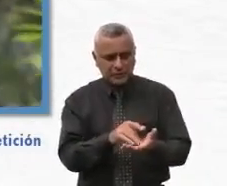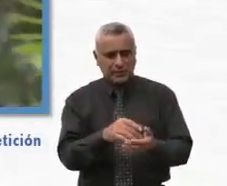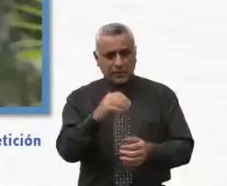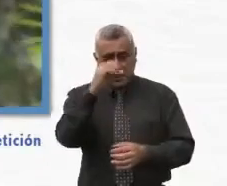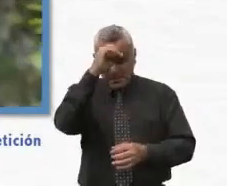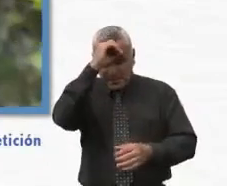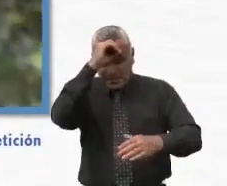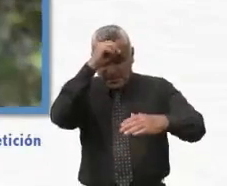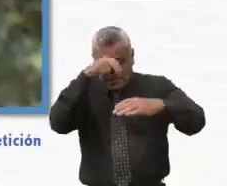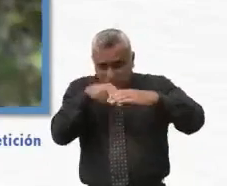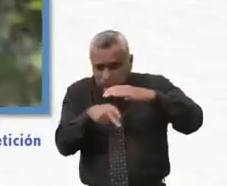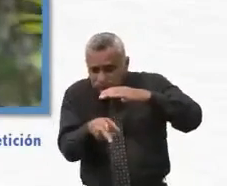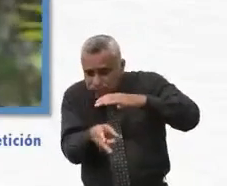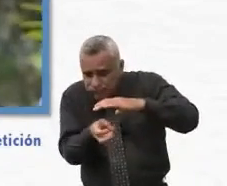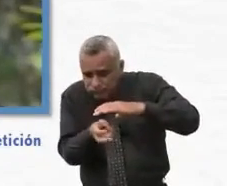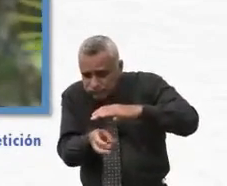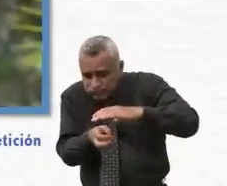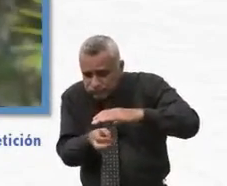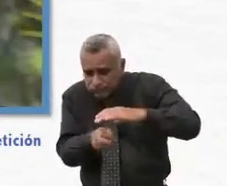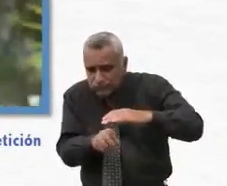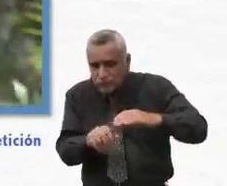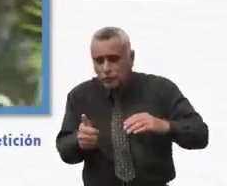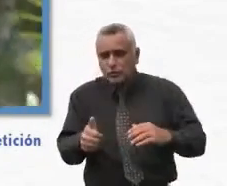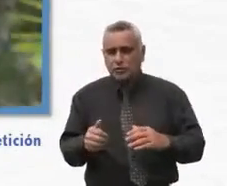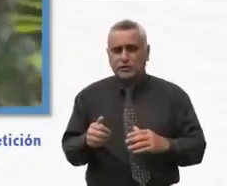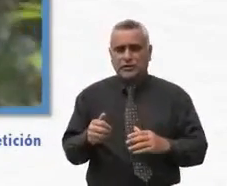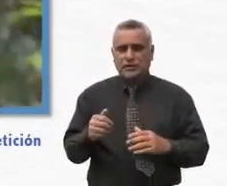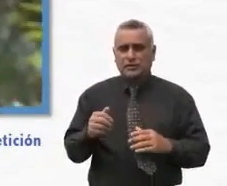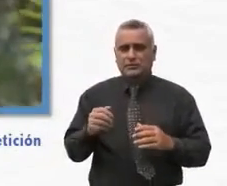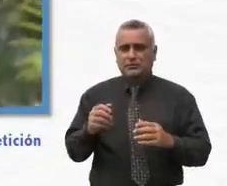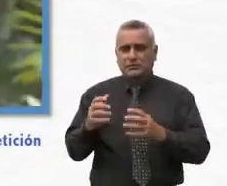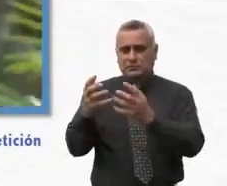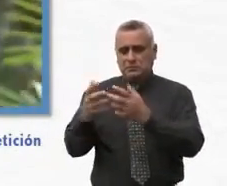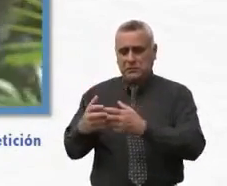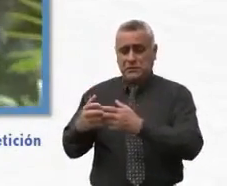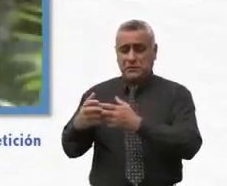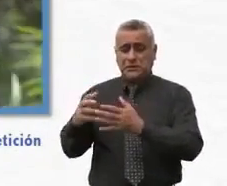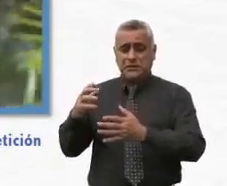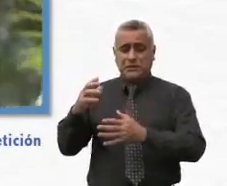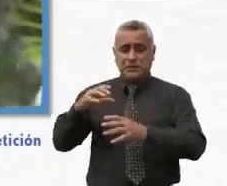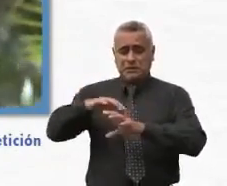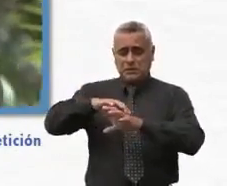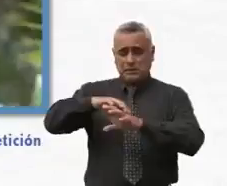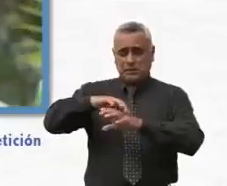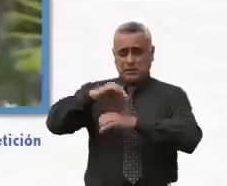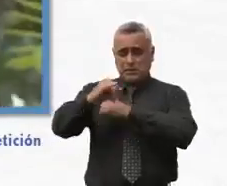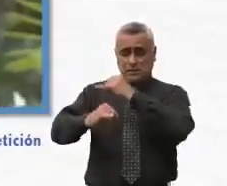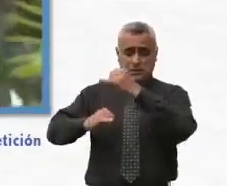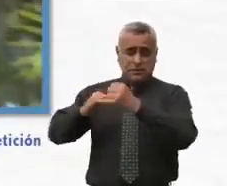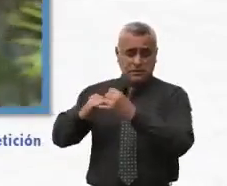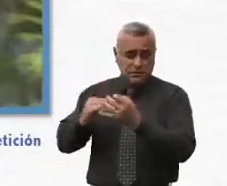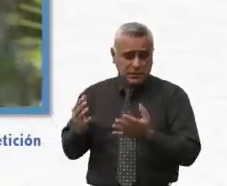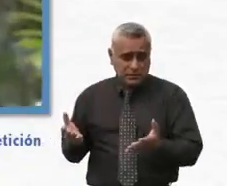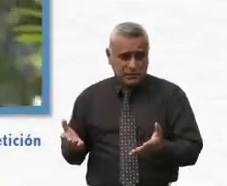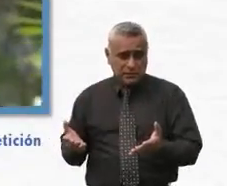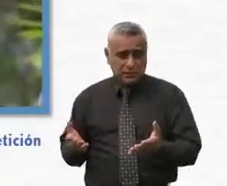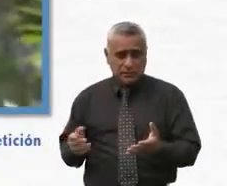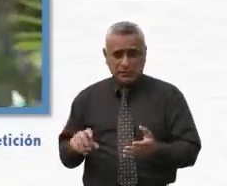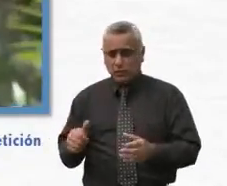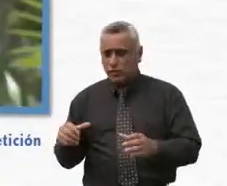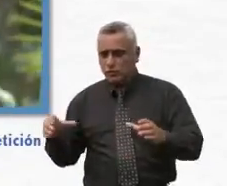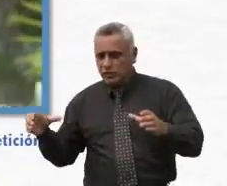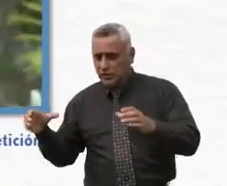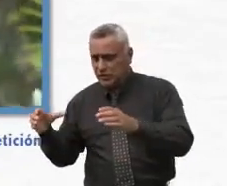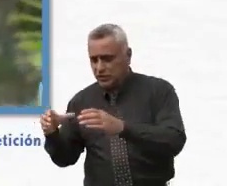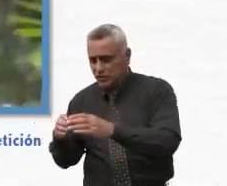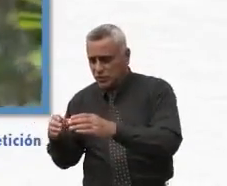ilegal, pero también la legal, multinacionales. También vemos una presencia equivocada